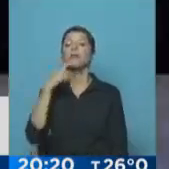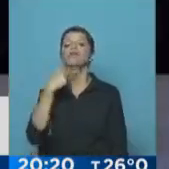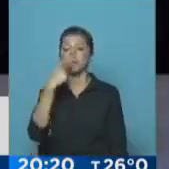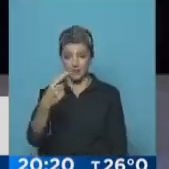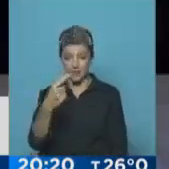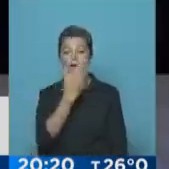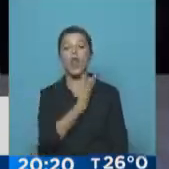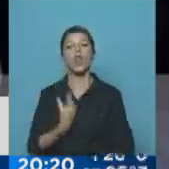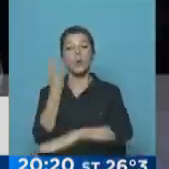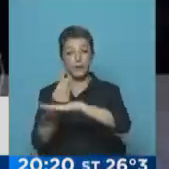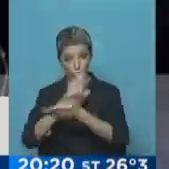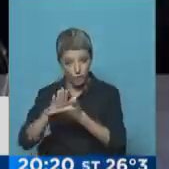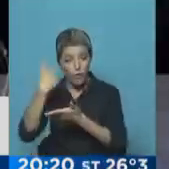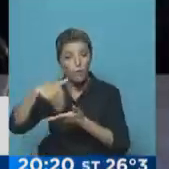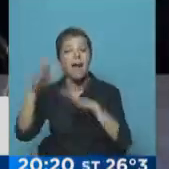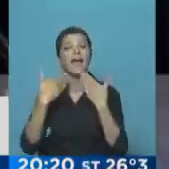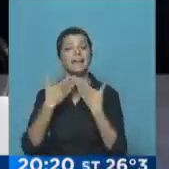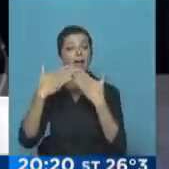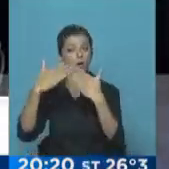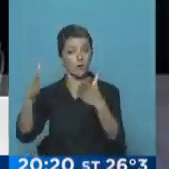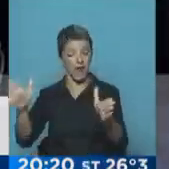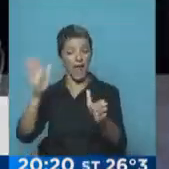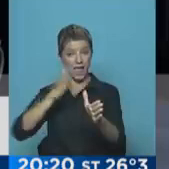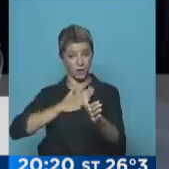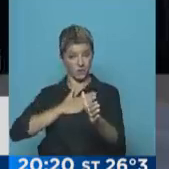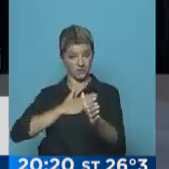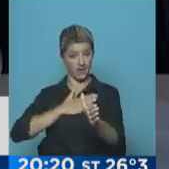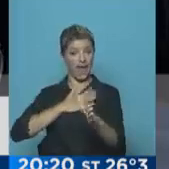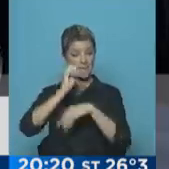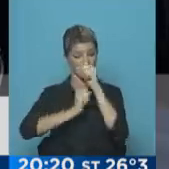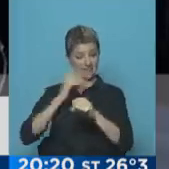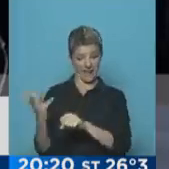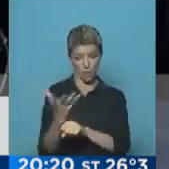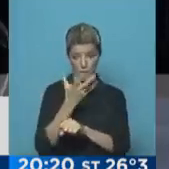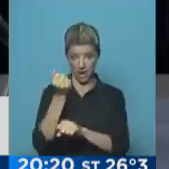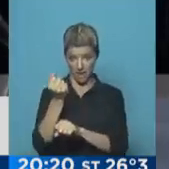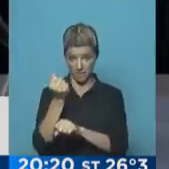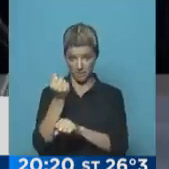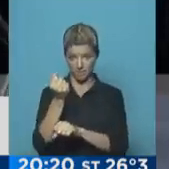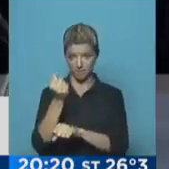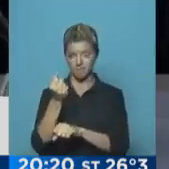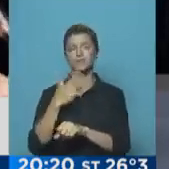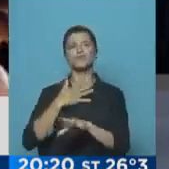inaugurar en nuestra empresa recuperada. Me acordé lo que había dicho.